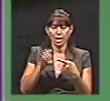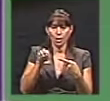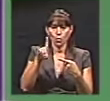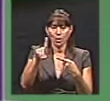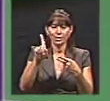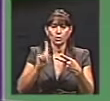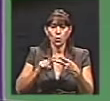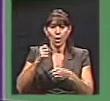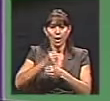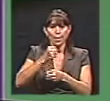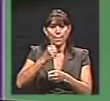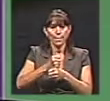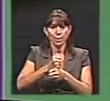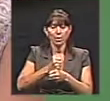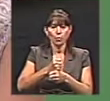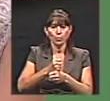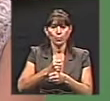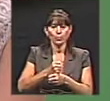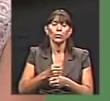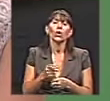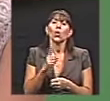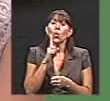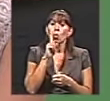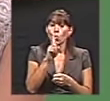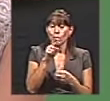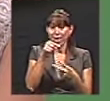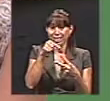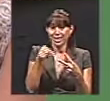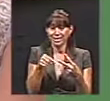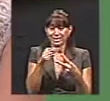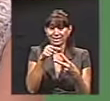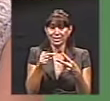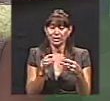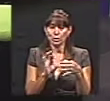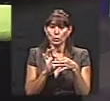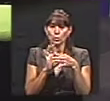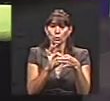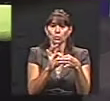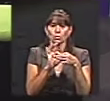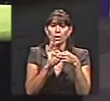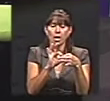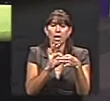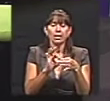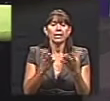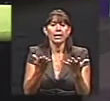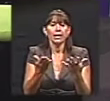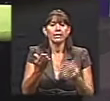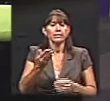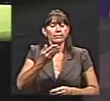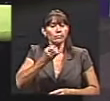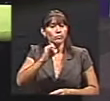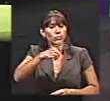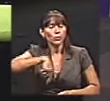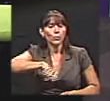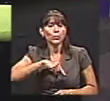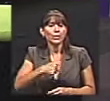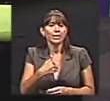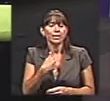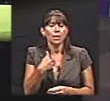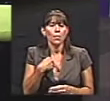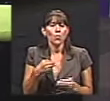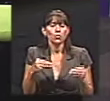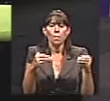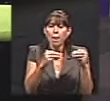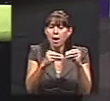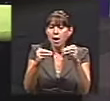y está empleo. Una está muy relacionada con la otra, claro, en la posibilidad de que tengamos mayores